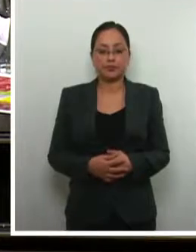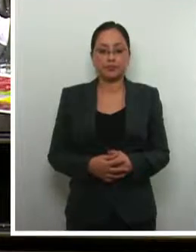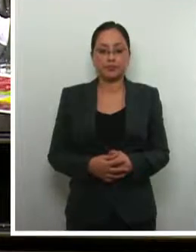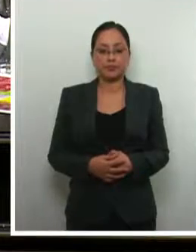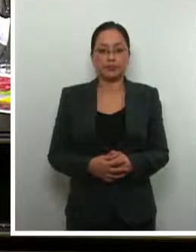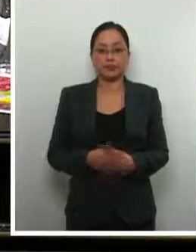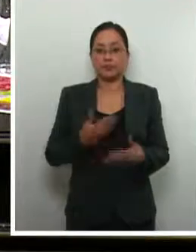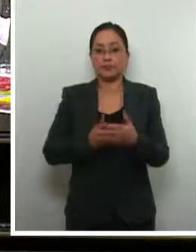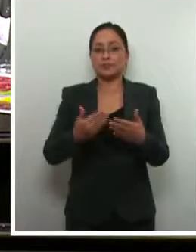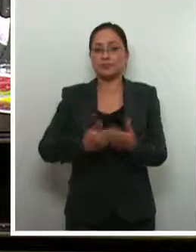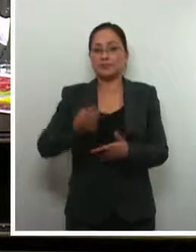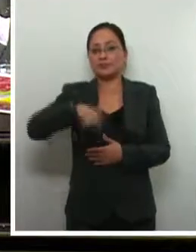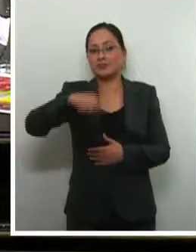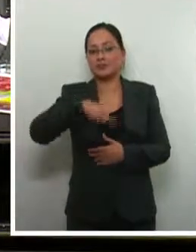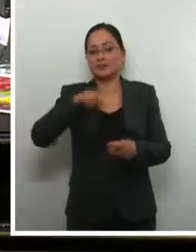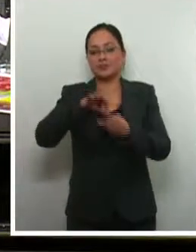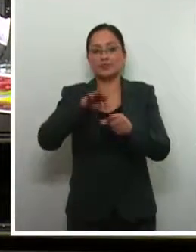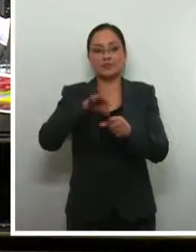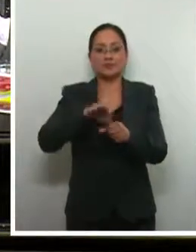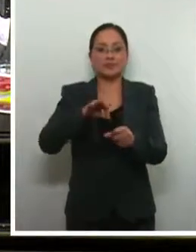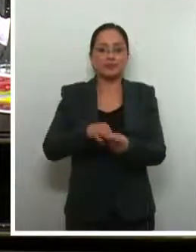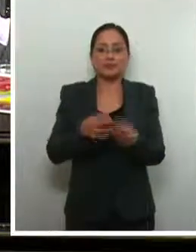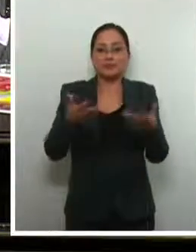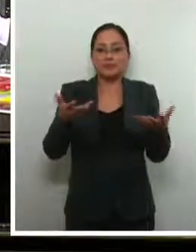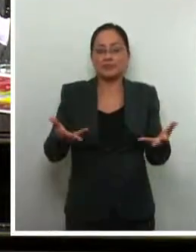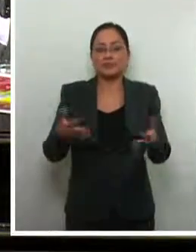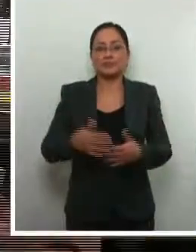Estamos votando y el...